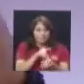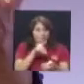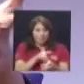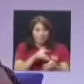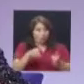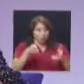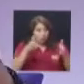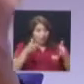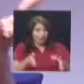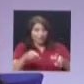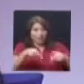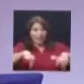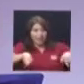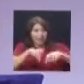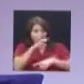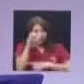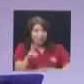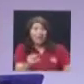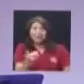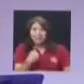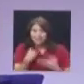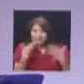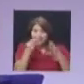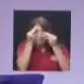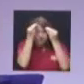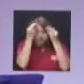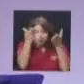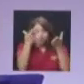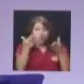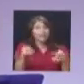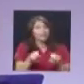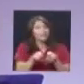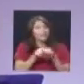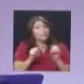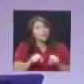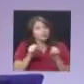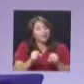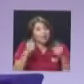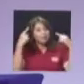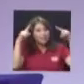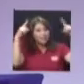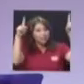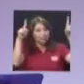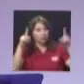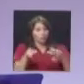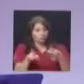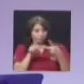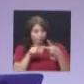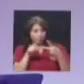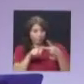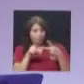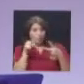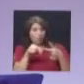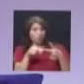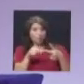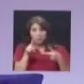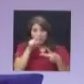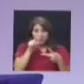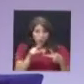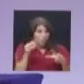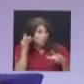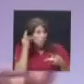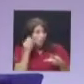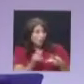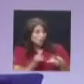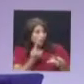las posibilidades de éxito con sus condiciones la pregunta 2 mujeres solteras y mujeres solteras pero una mujer soltera fértil